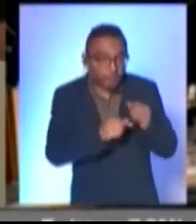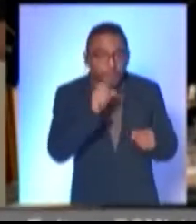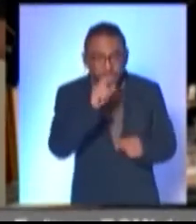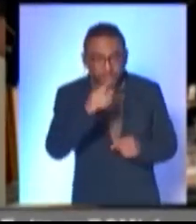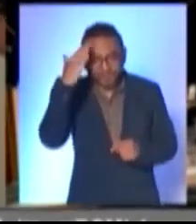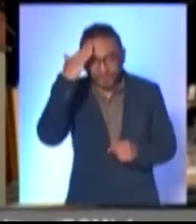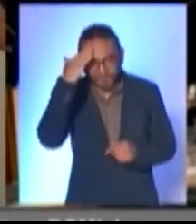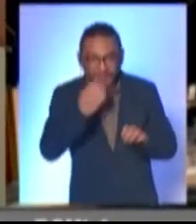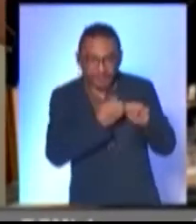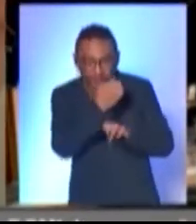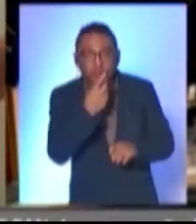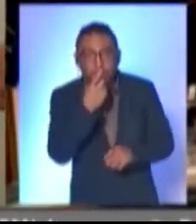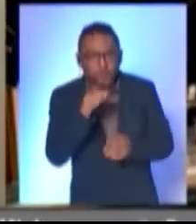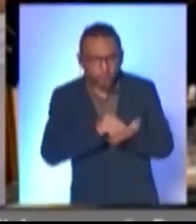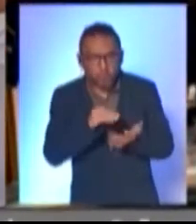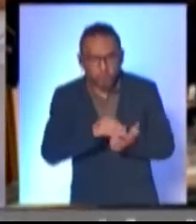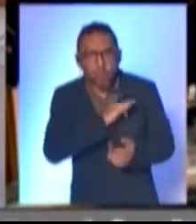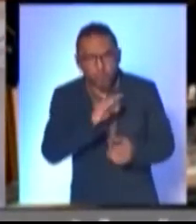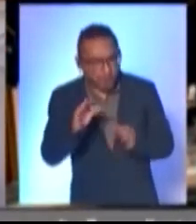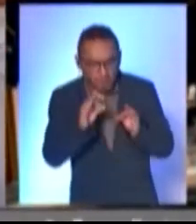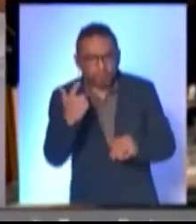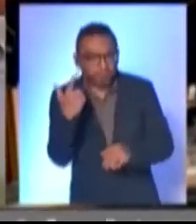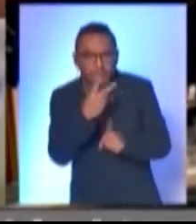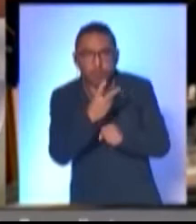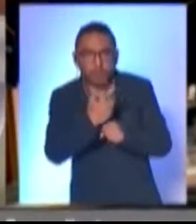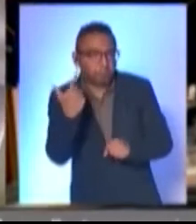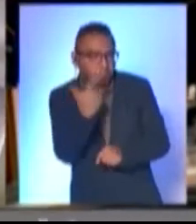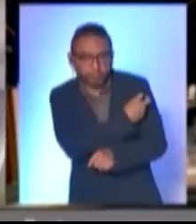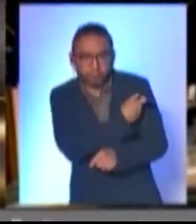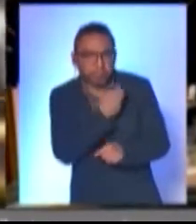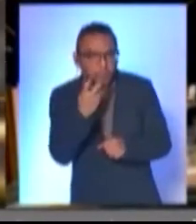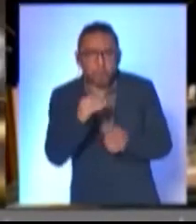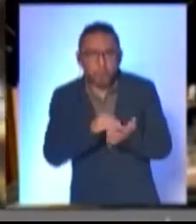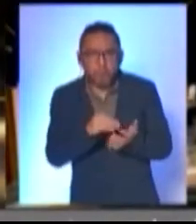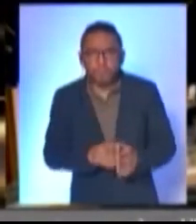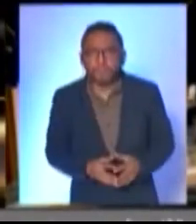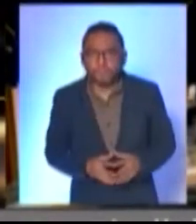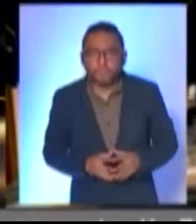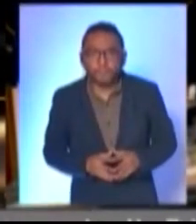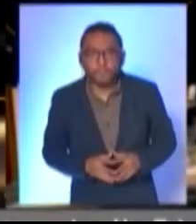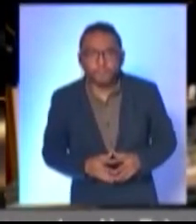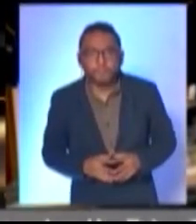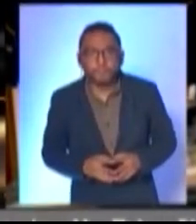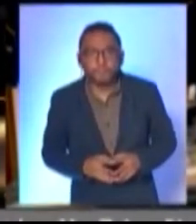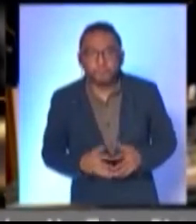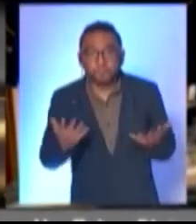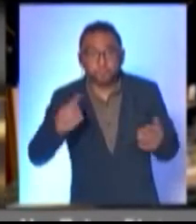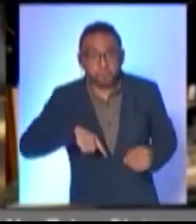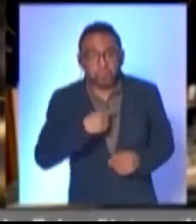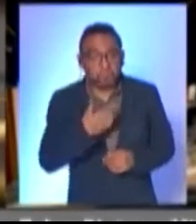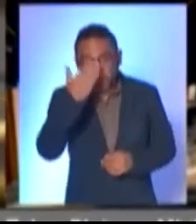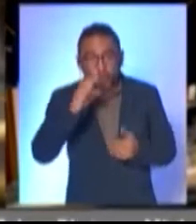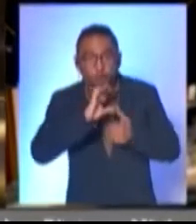aclaró que todavía están en tiempo y forma para aplicar las segundas dosis de este biológico. No sabemos si en el comité